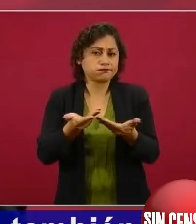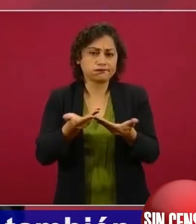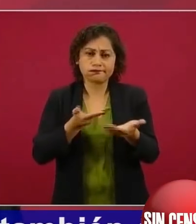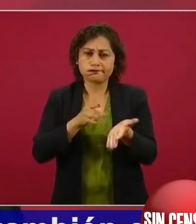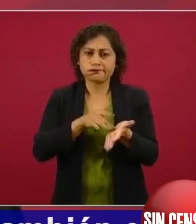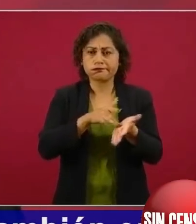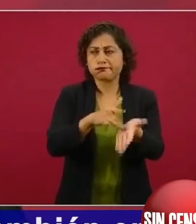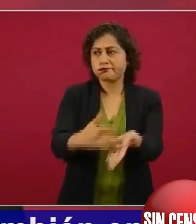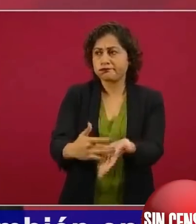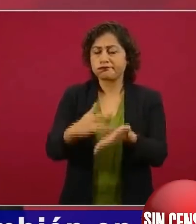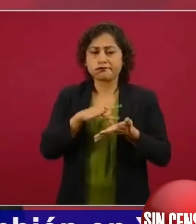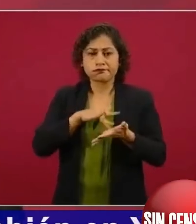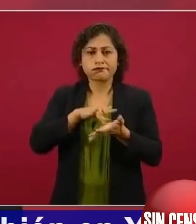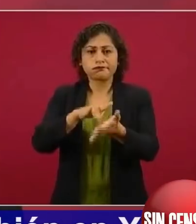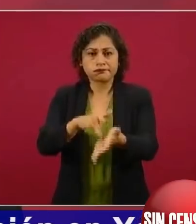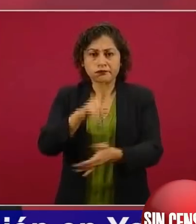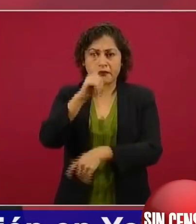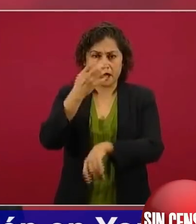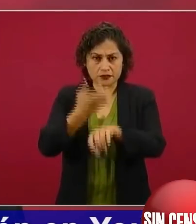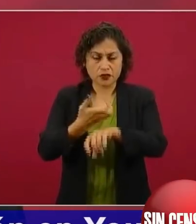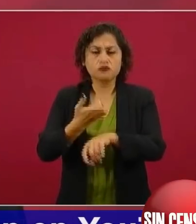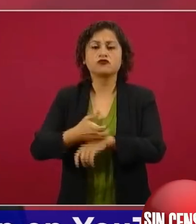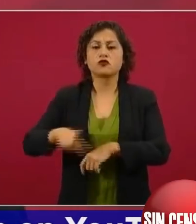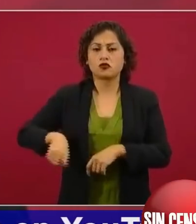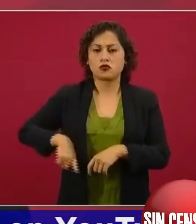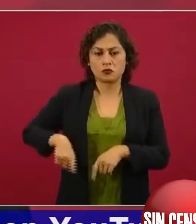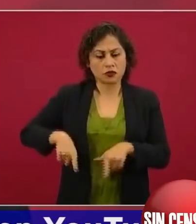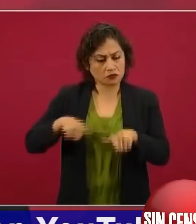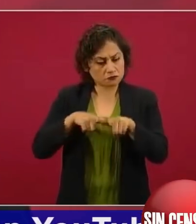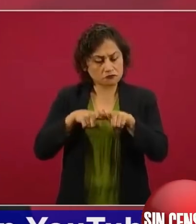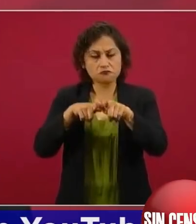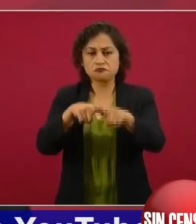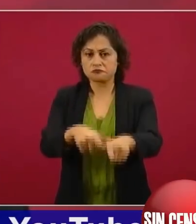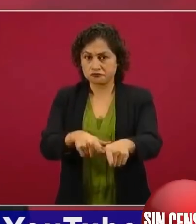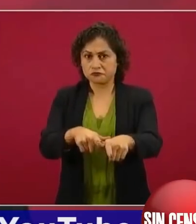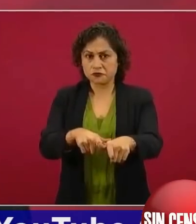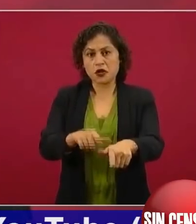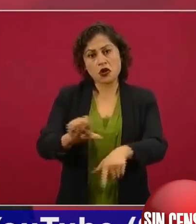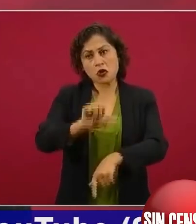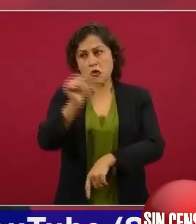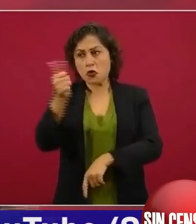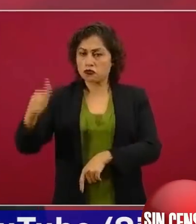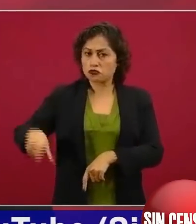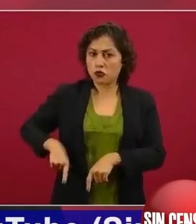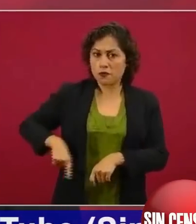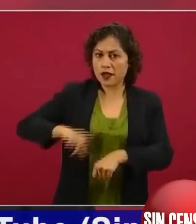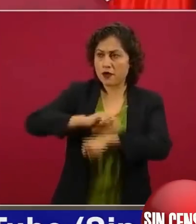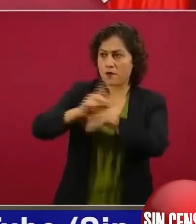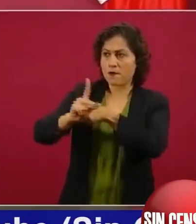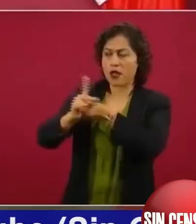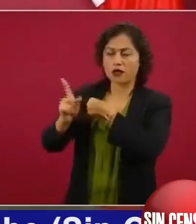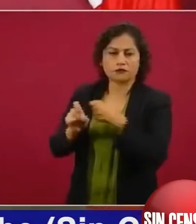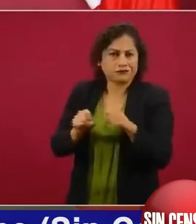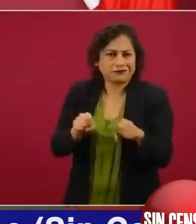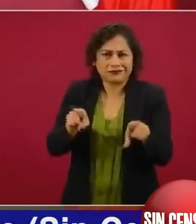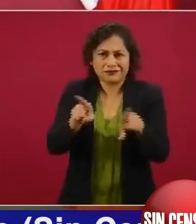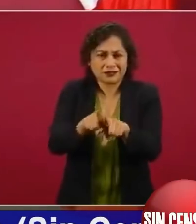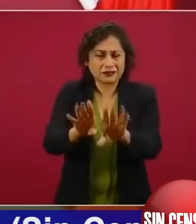con el gobierno de Estados Unidos y con todos los gobiernos. Y no tenemos nada